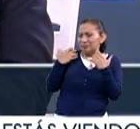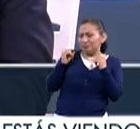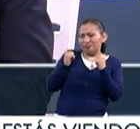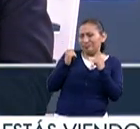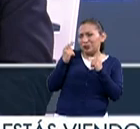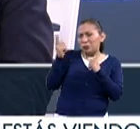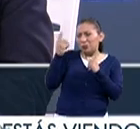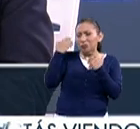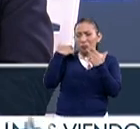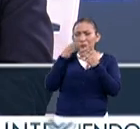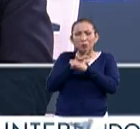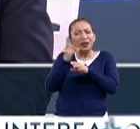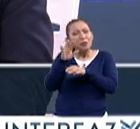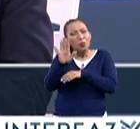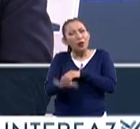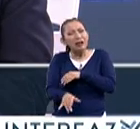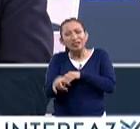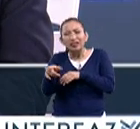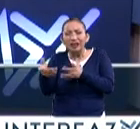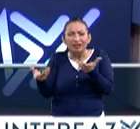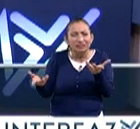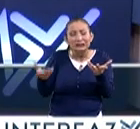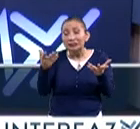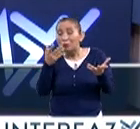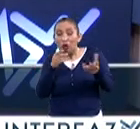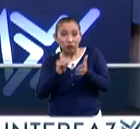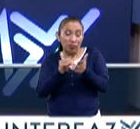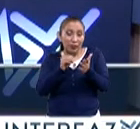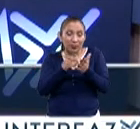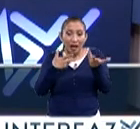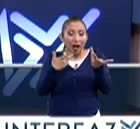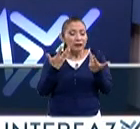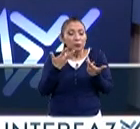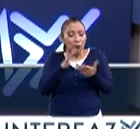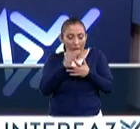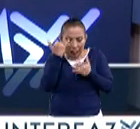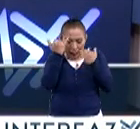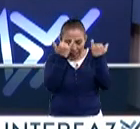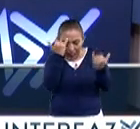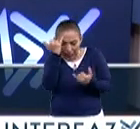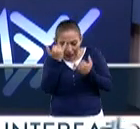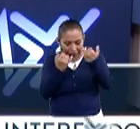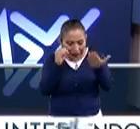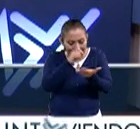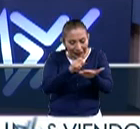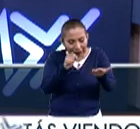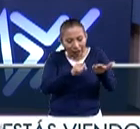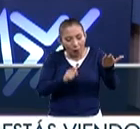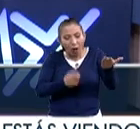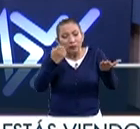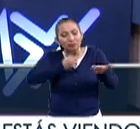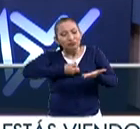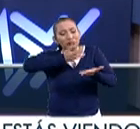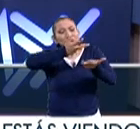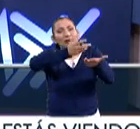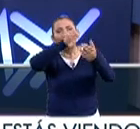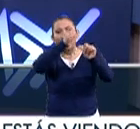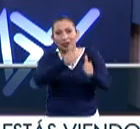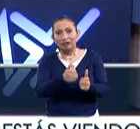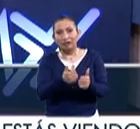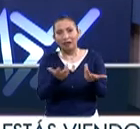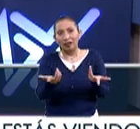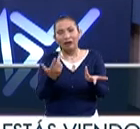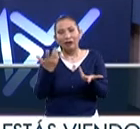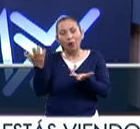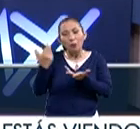nos es incomprensible, como lo es la muerte, pues lo que hacemos es generar este tipo de expresiones artísticas, ¿no?